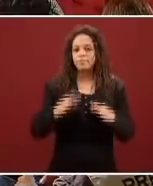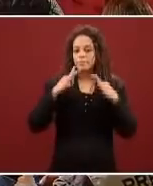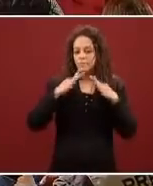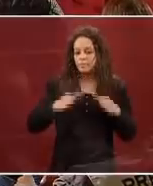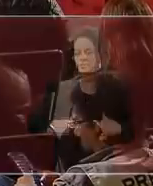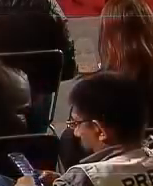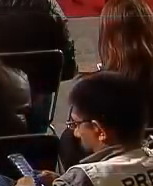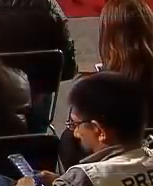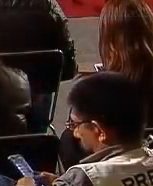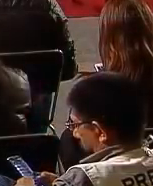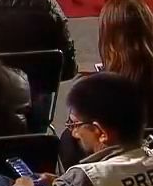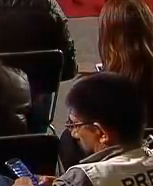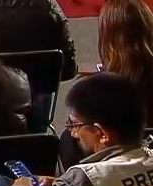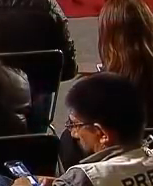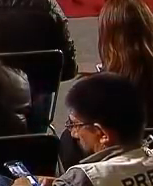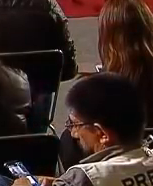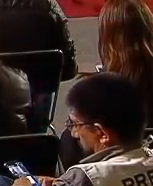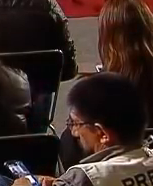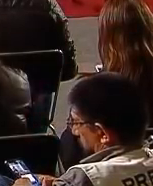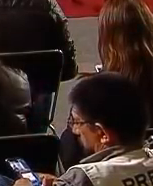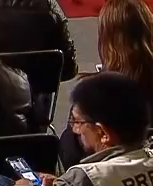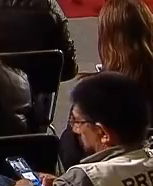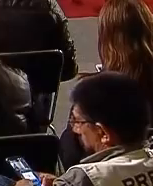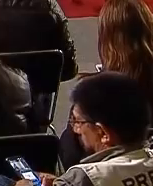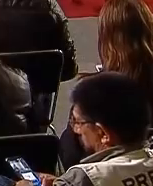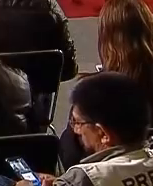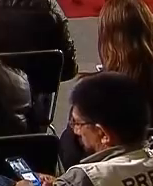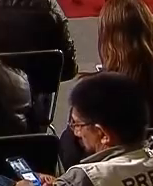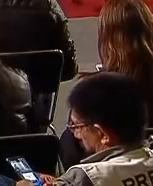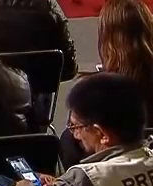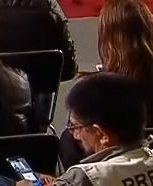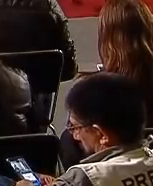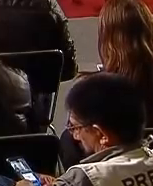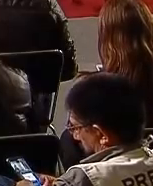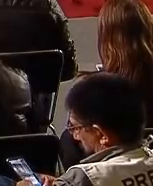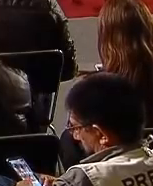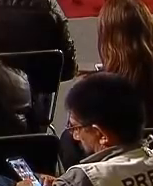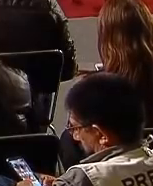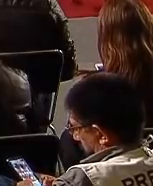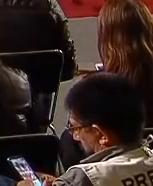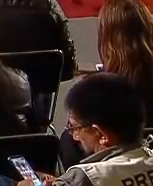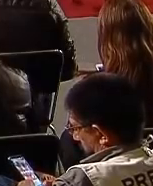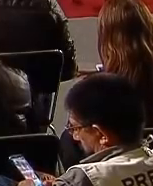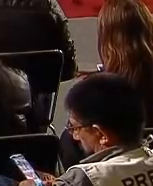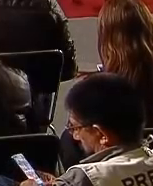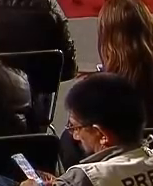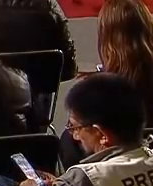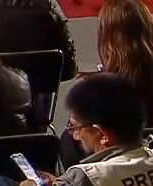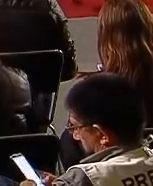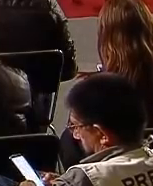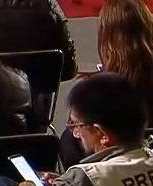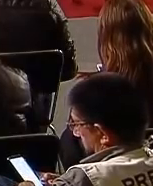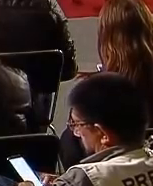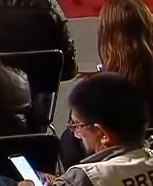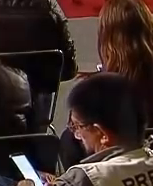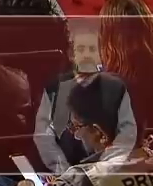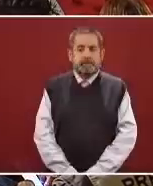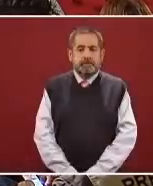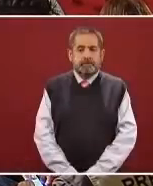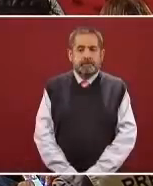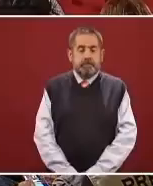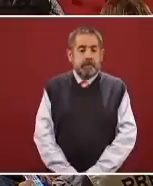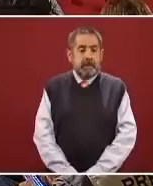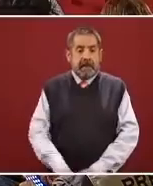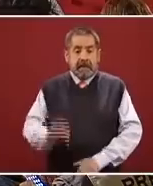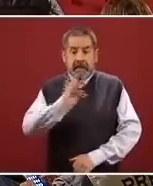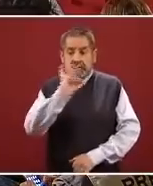qué crear ningún tipo de pánico. Y yo lo que le recomiendo a la gente, que si ahorita nos está viendo gente de